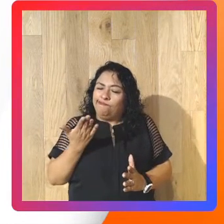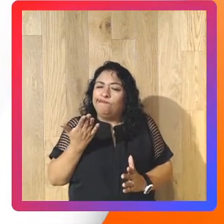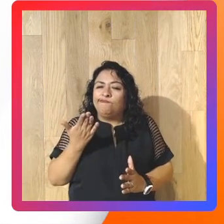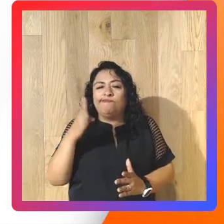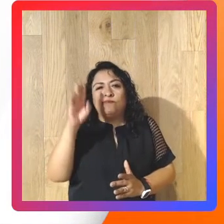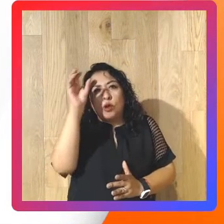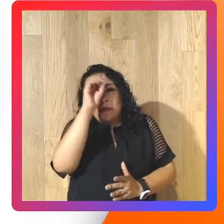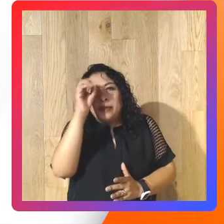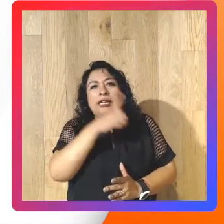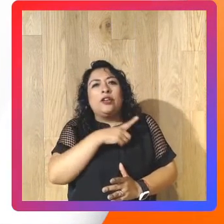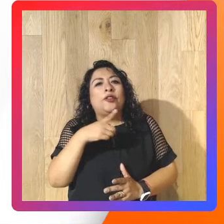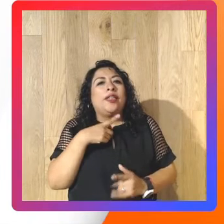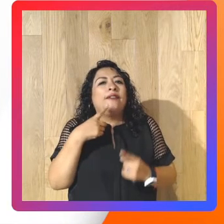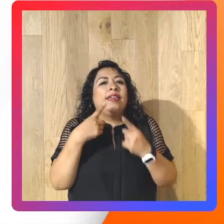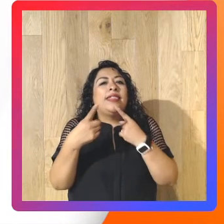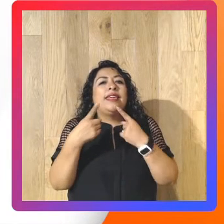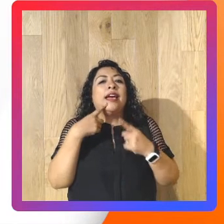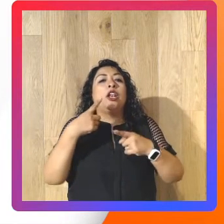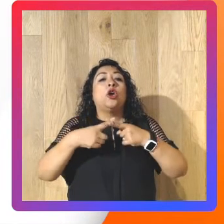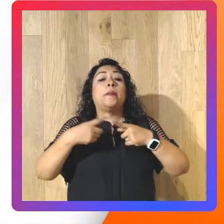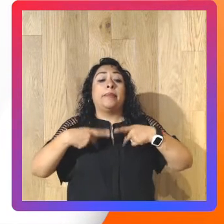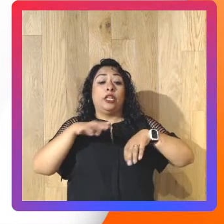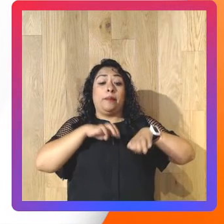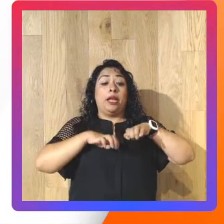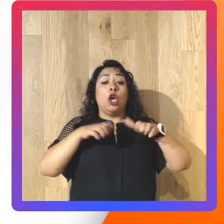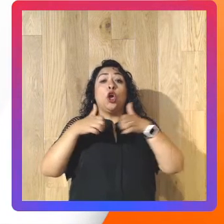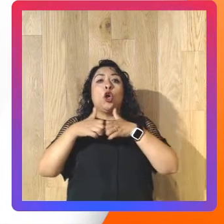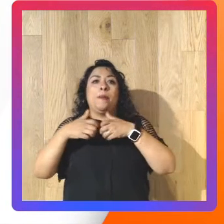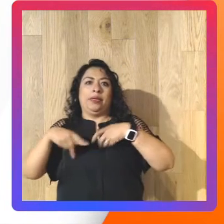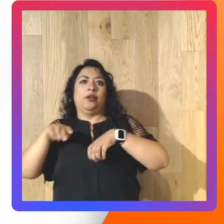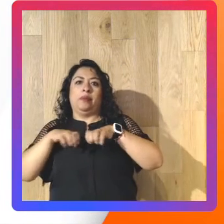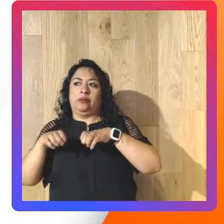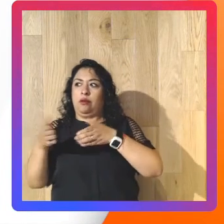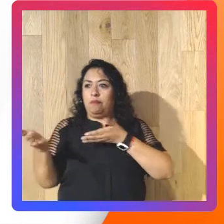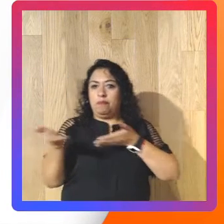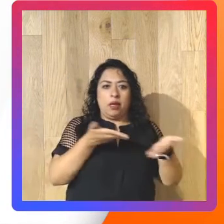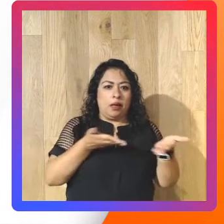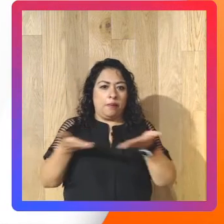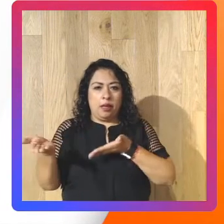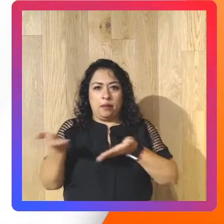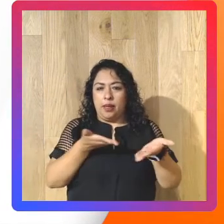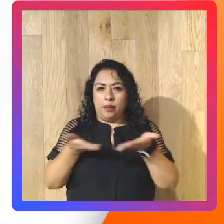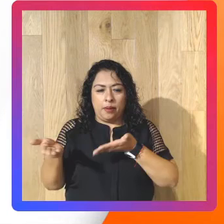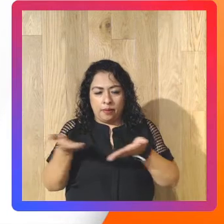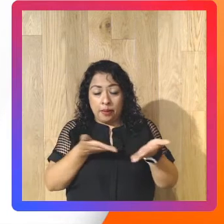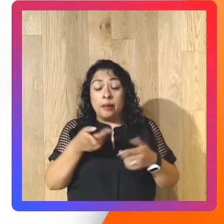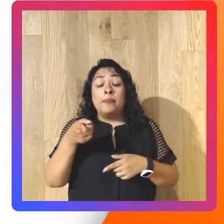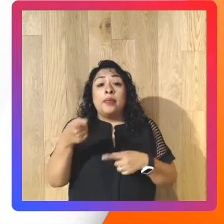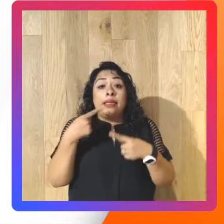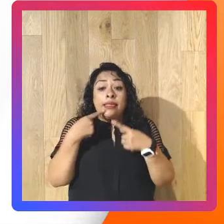un diálogo de empresarios con empresarios. Un diálogo